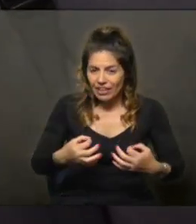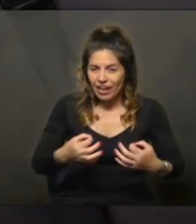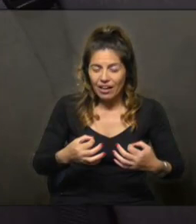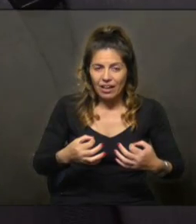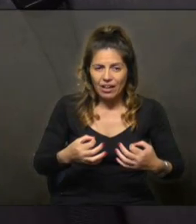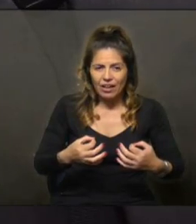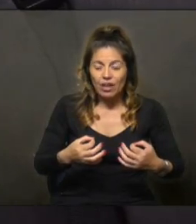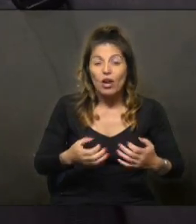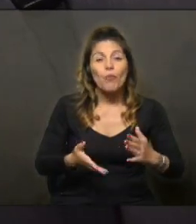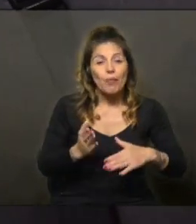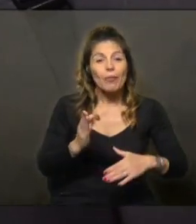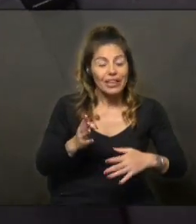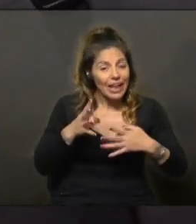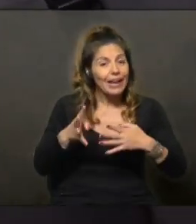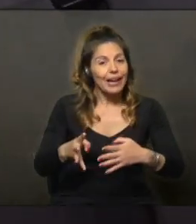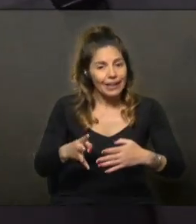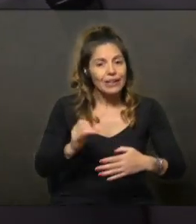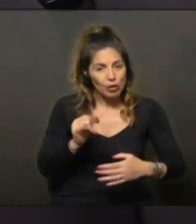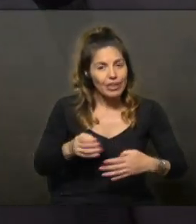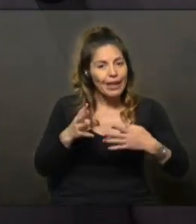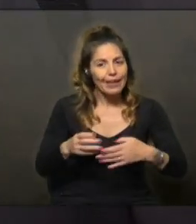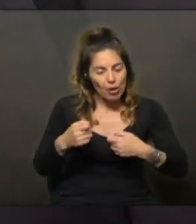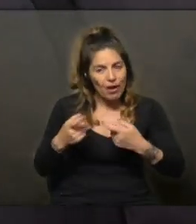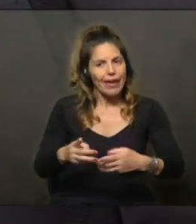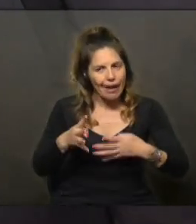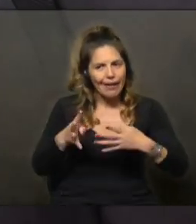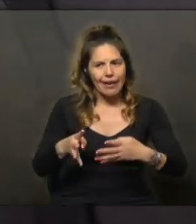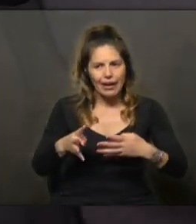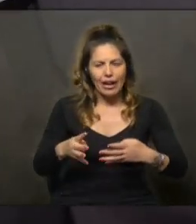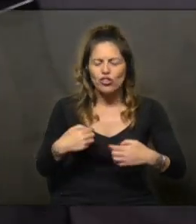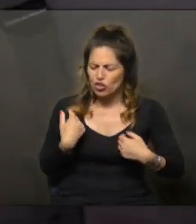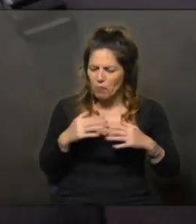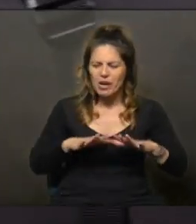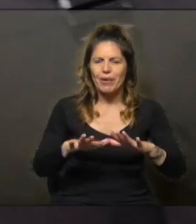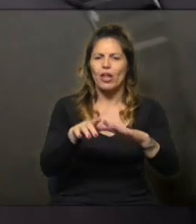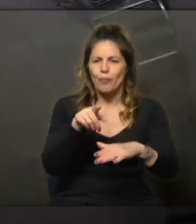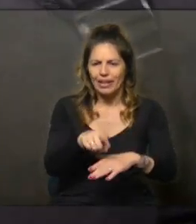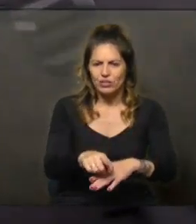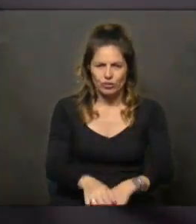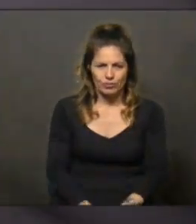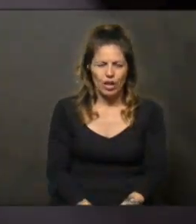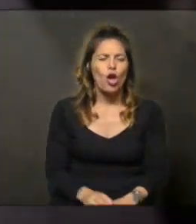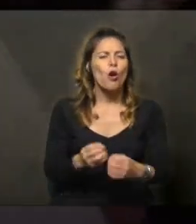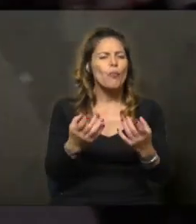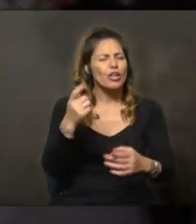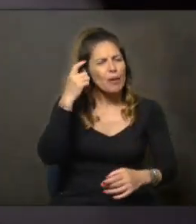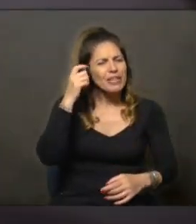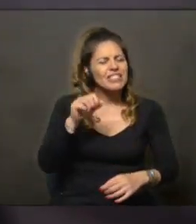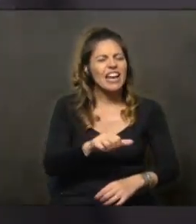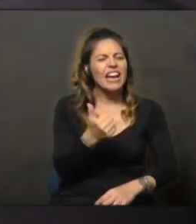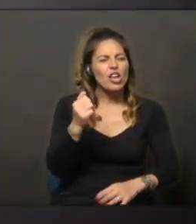vamos tener guerra Porque la vamos a tener se la vamos a dar a la guerra porque estamos preparados para eso por qué pensas que ganó